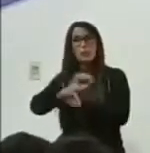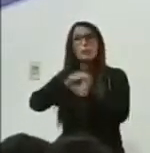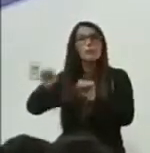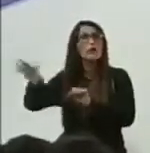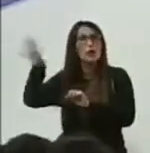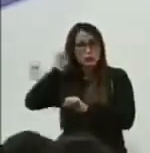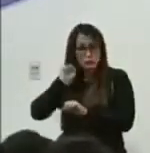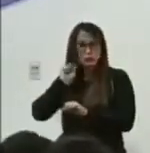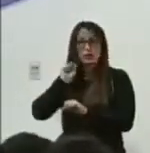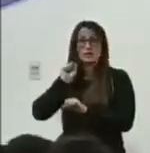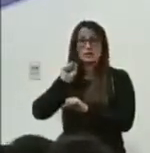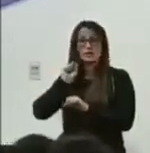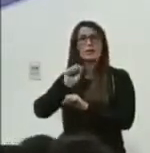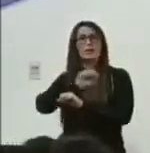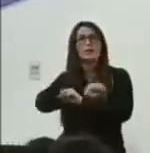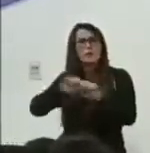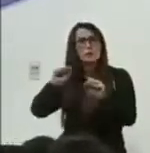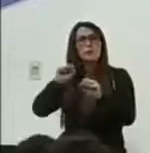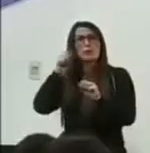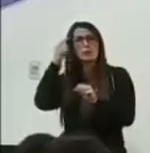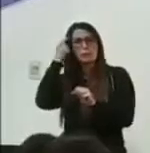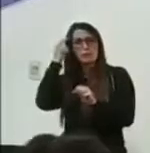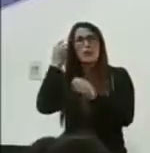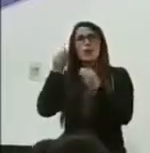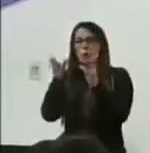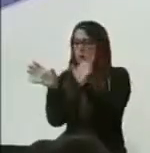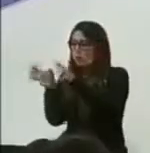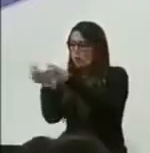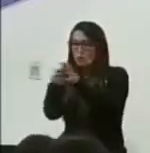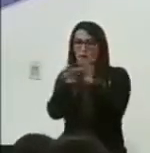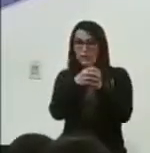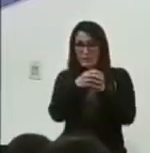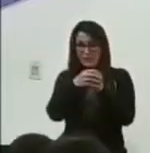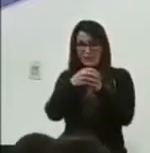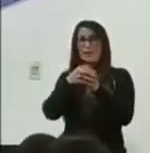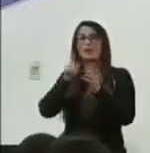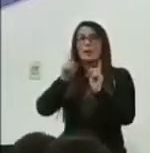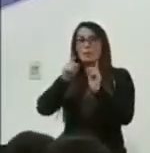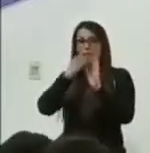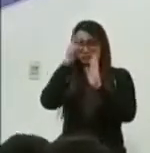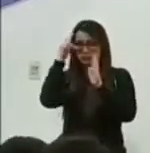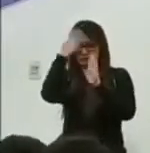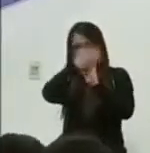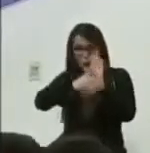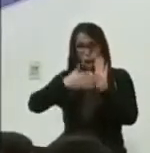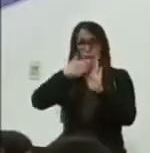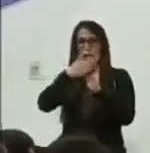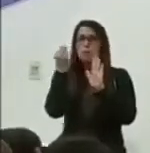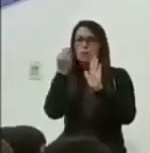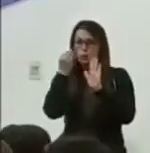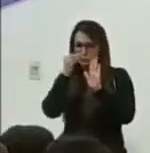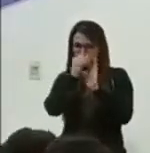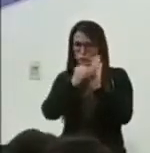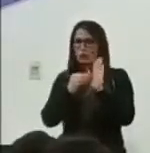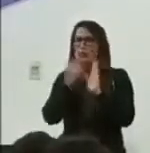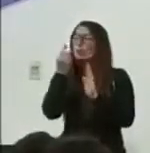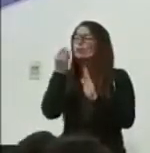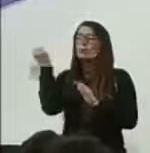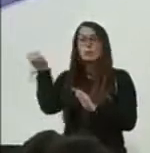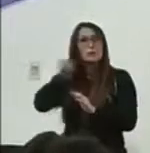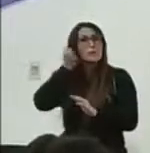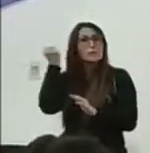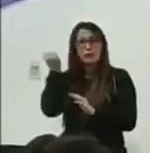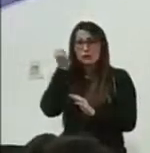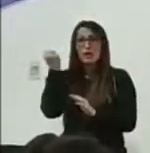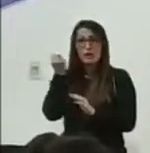escuchar, utilizar los comités, los puntos de presencia del territorio, que son muy importantes como un punto de